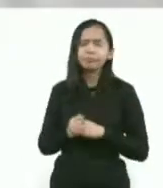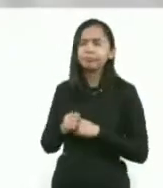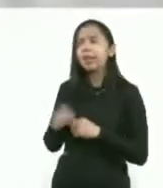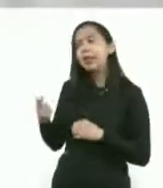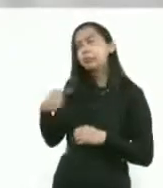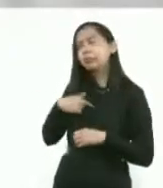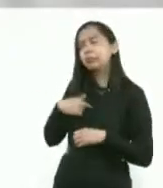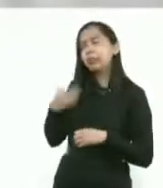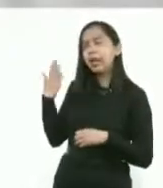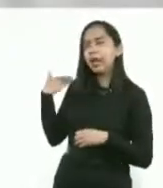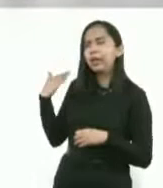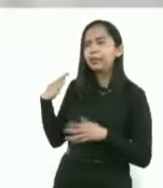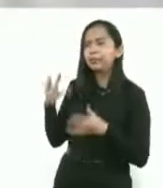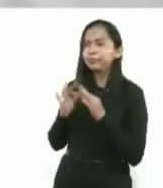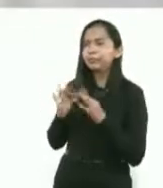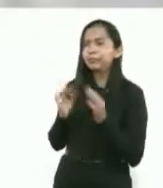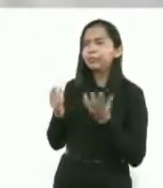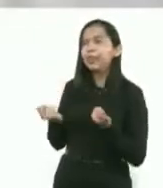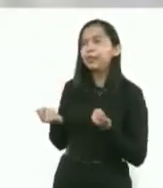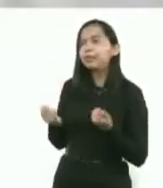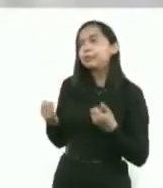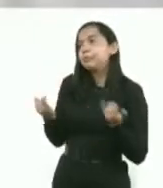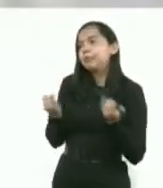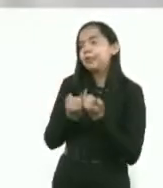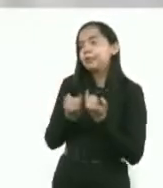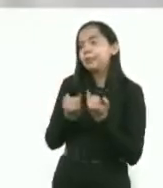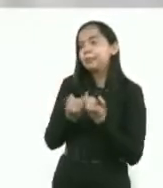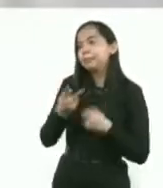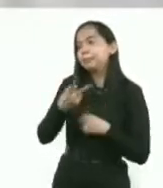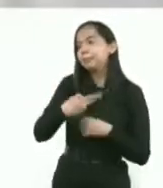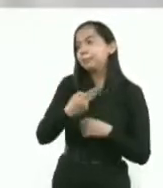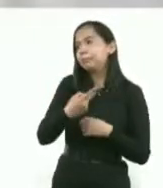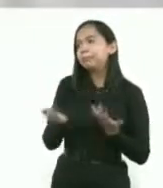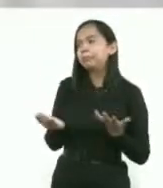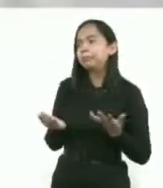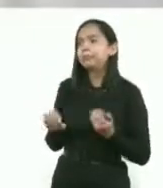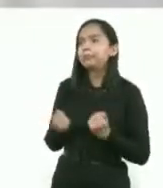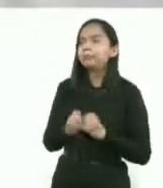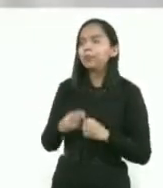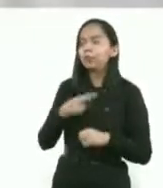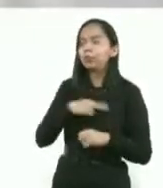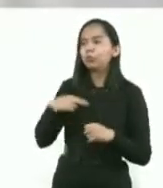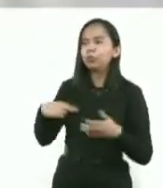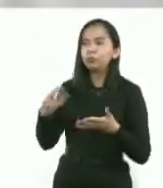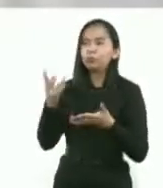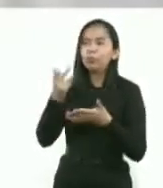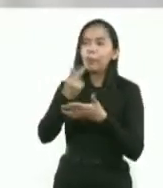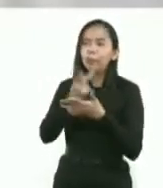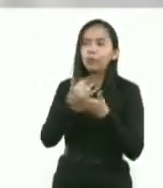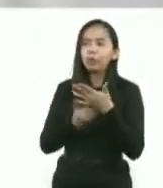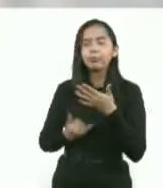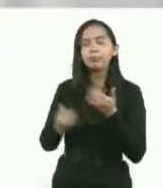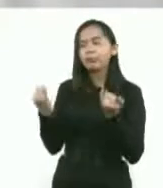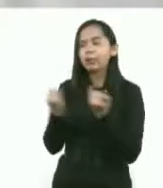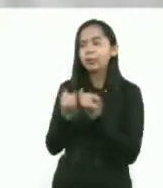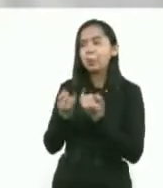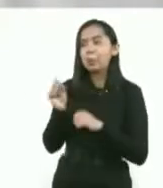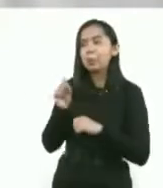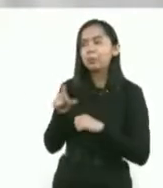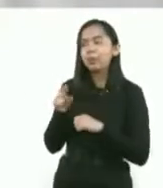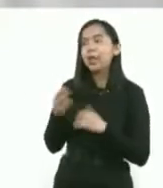dicho muchas veces, venimos del mismo origen, tenemos el mismo proyecto y evidentemente